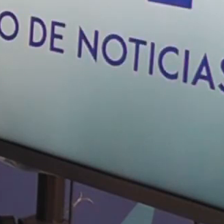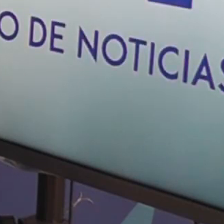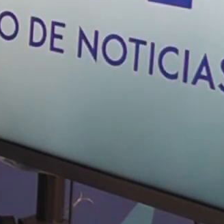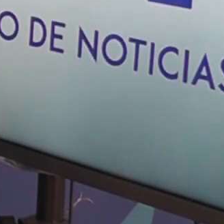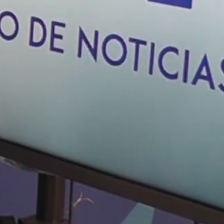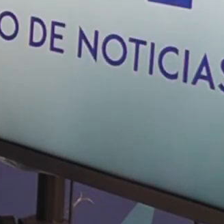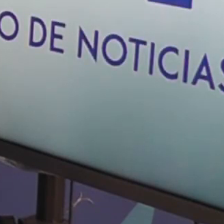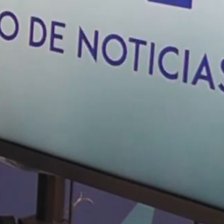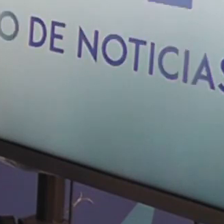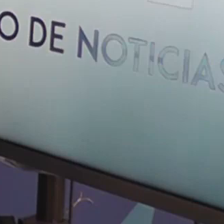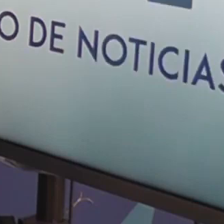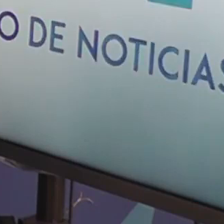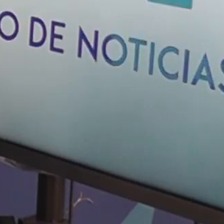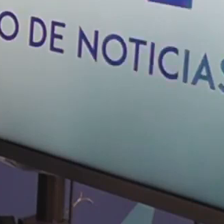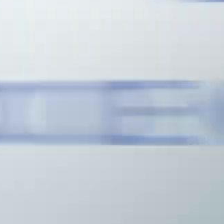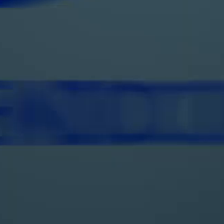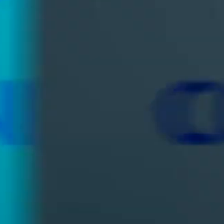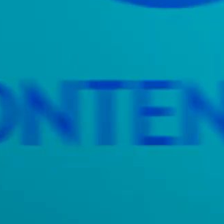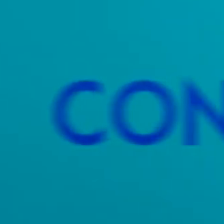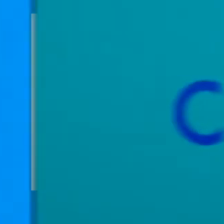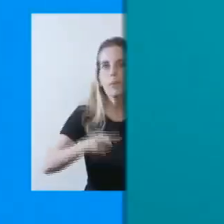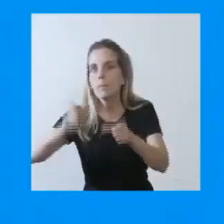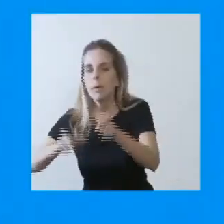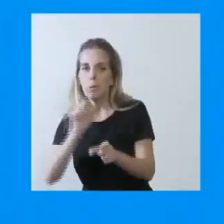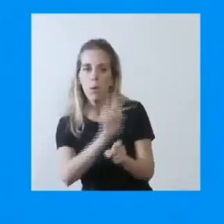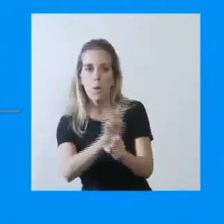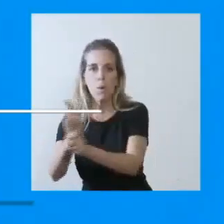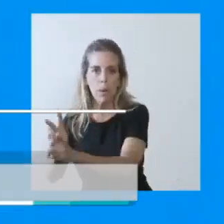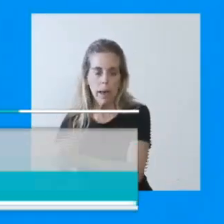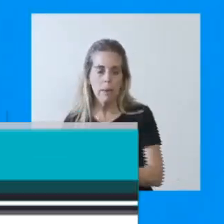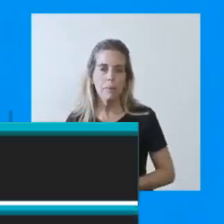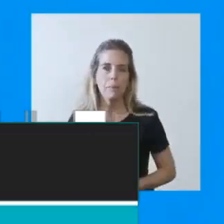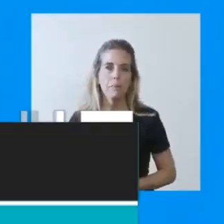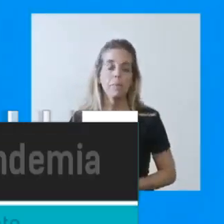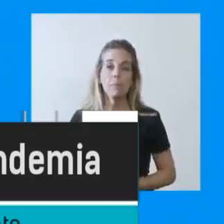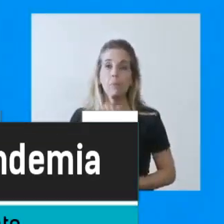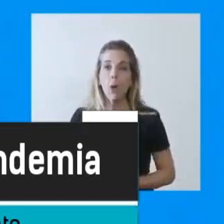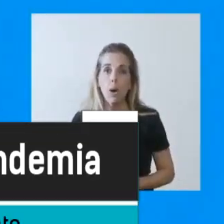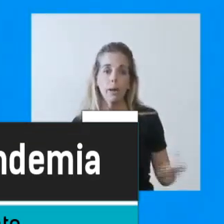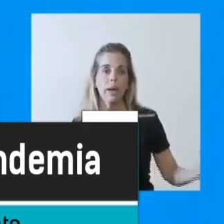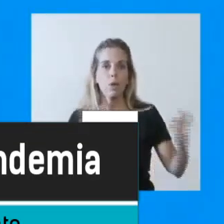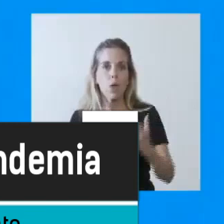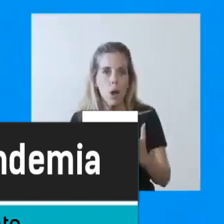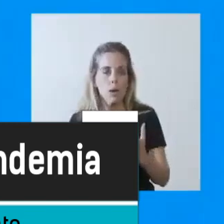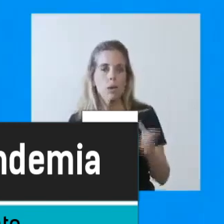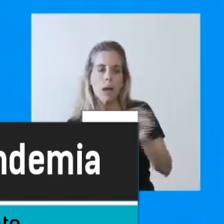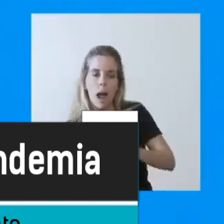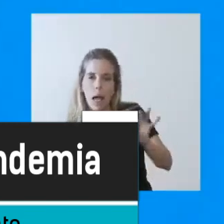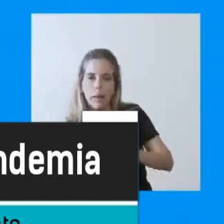virus que está azotando al mundo. En el día de hoy analizamos puntualmente a